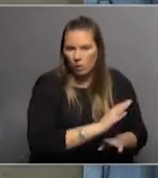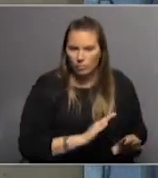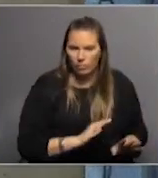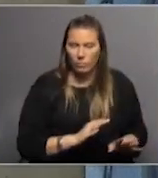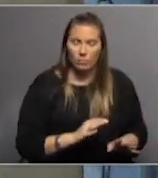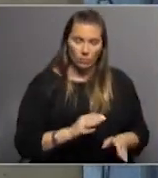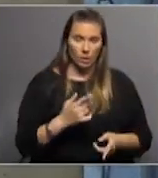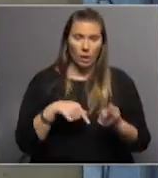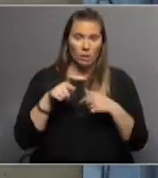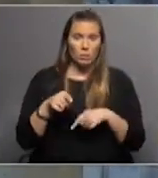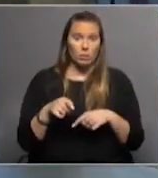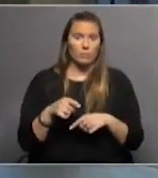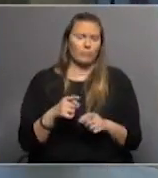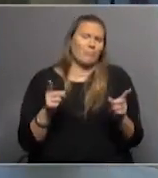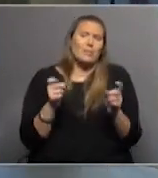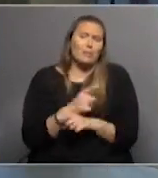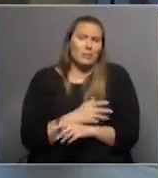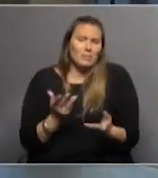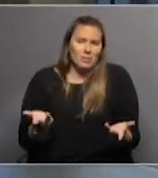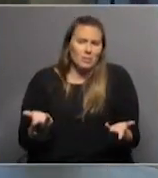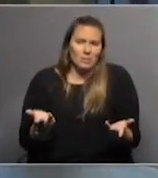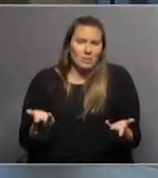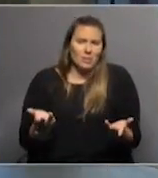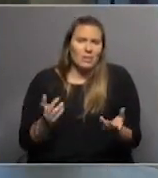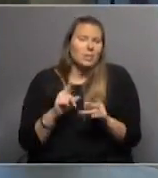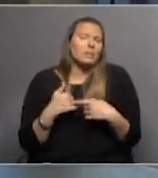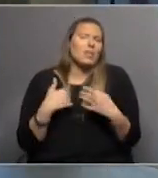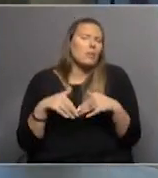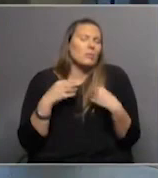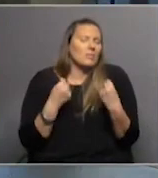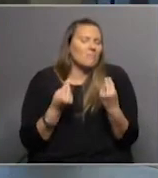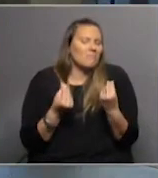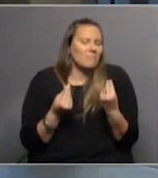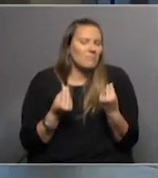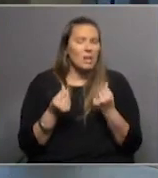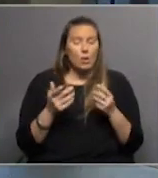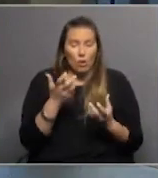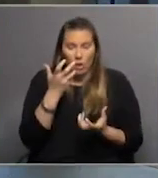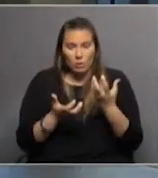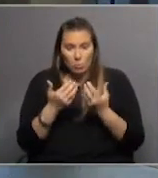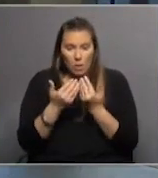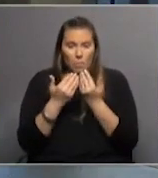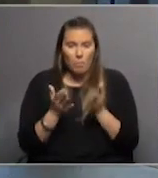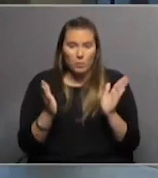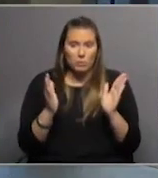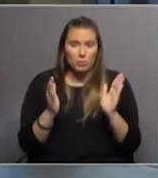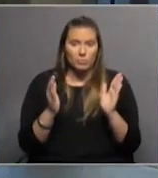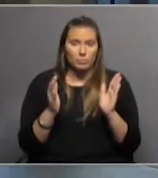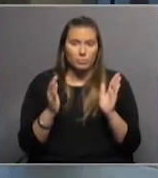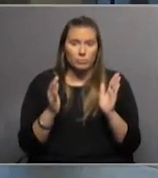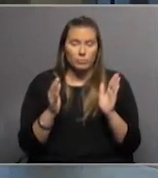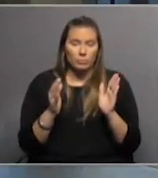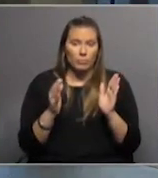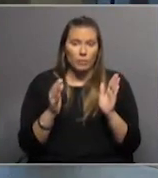vender. Eso es muy complejo, es muy complicado y es muy intuitivo. Lo de la gastronomía empezó